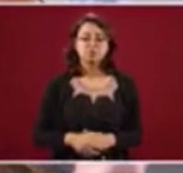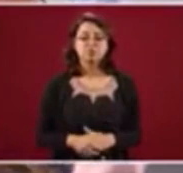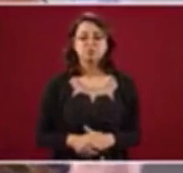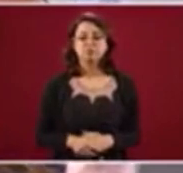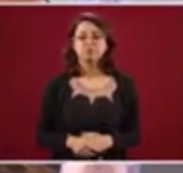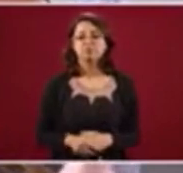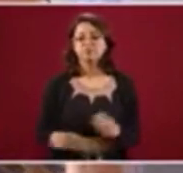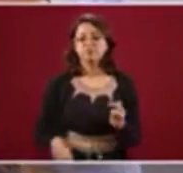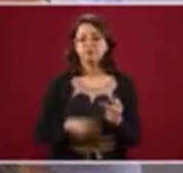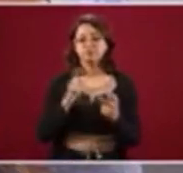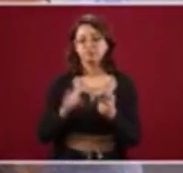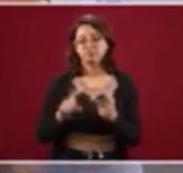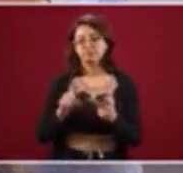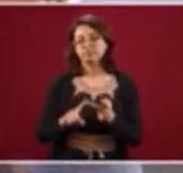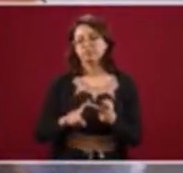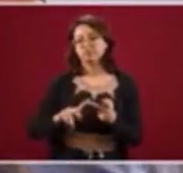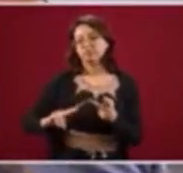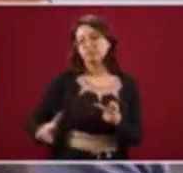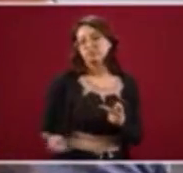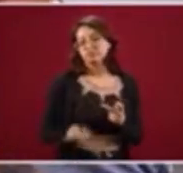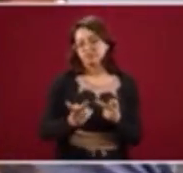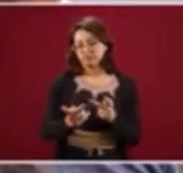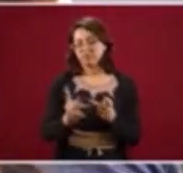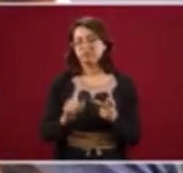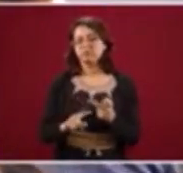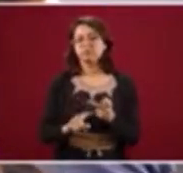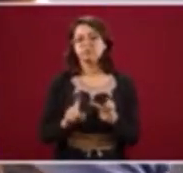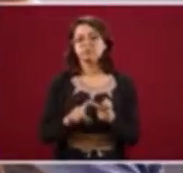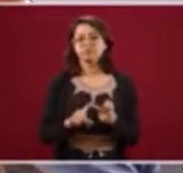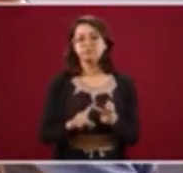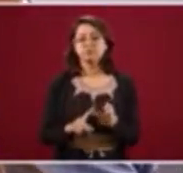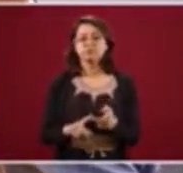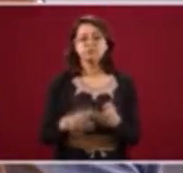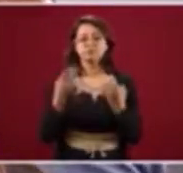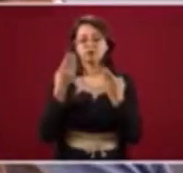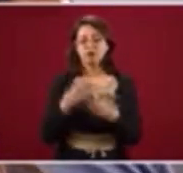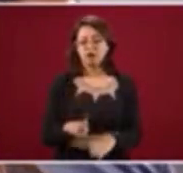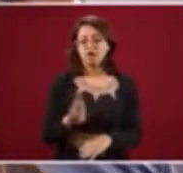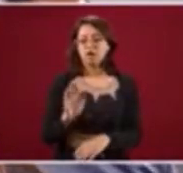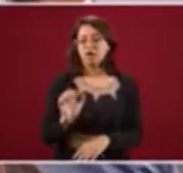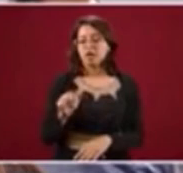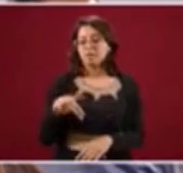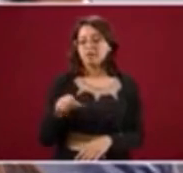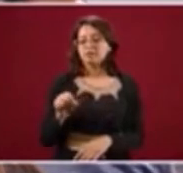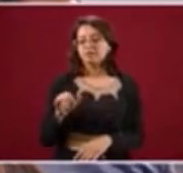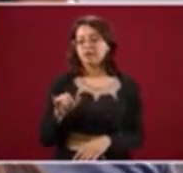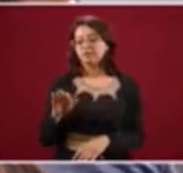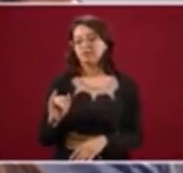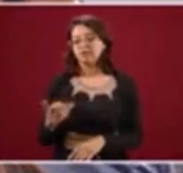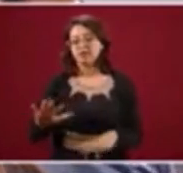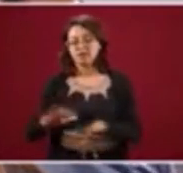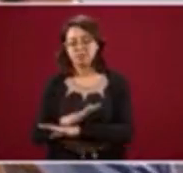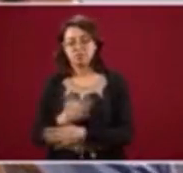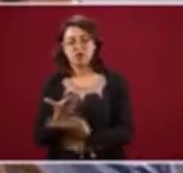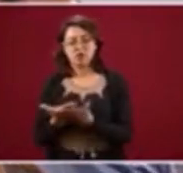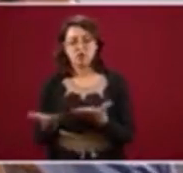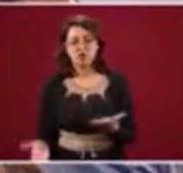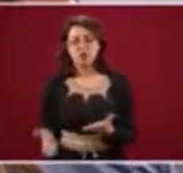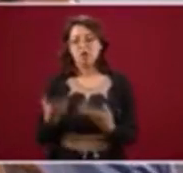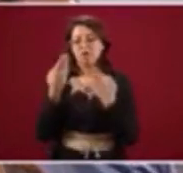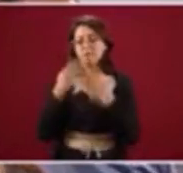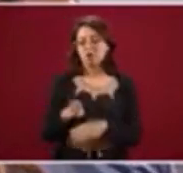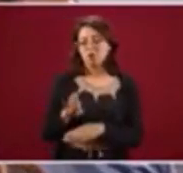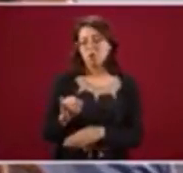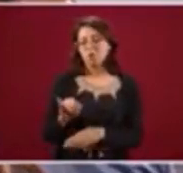Presidente, y una segunda pregunta. El banco Bansefi, que obviamente ya ahora es el Banco del Bienestar, pues en